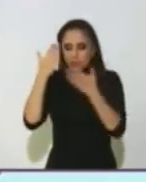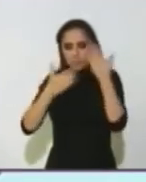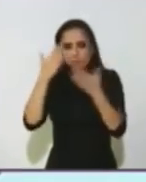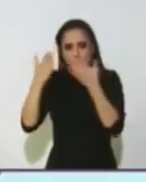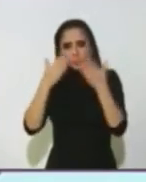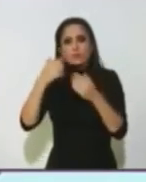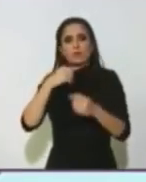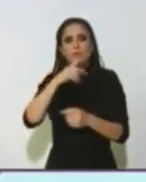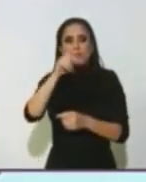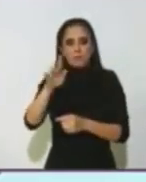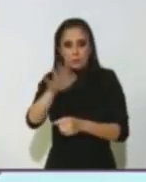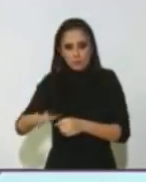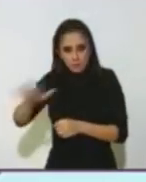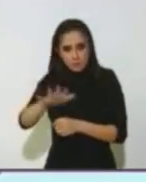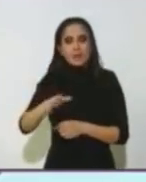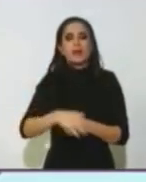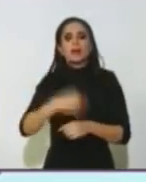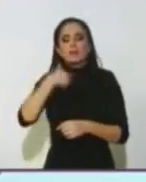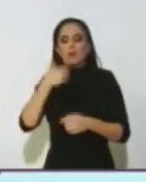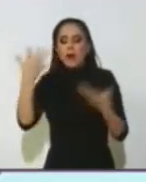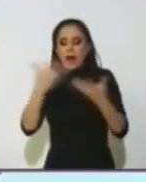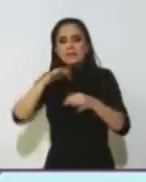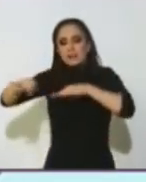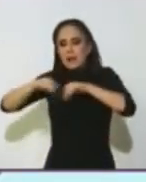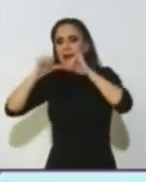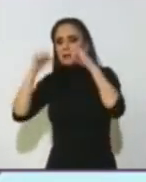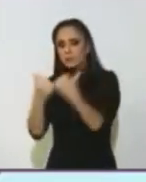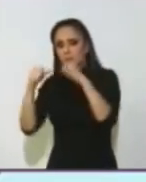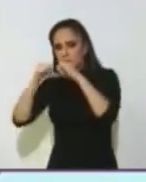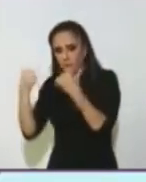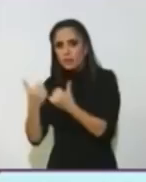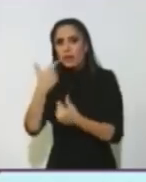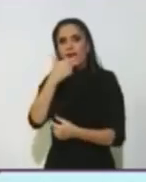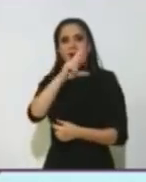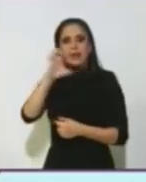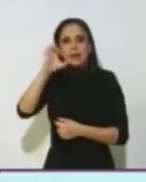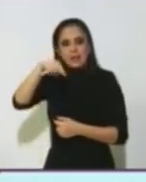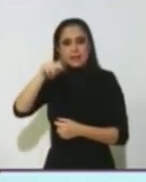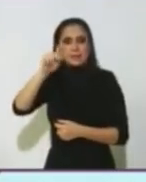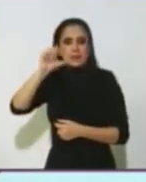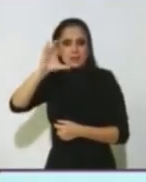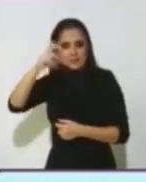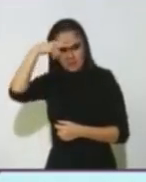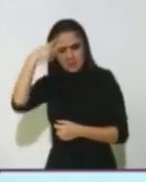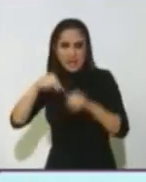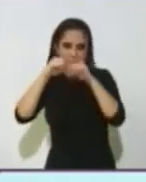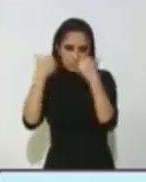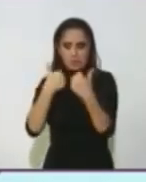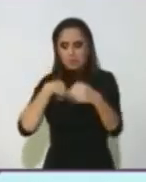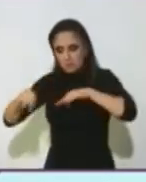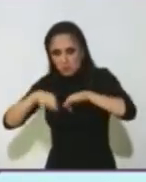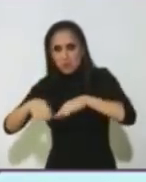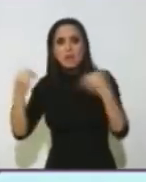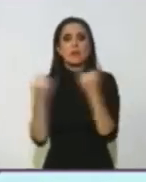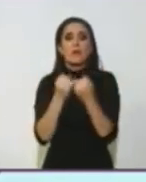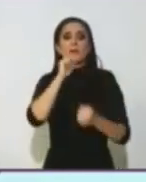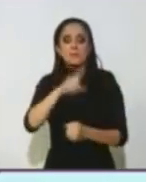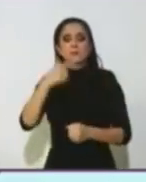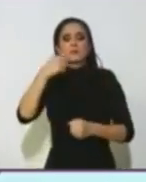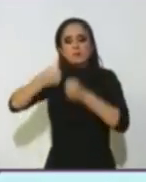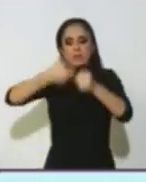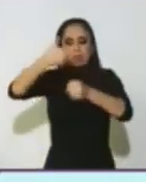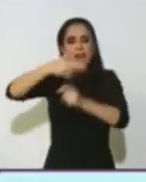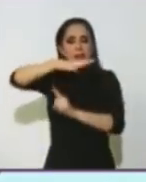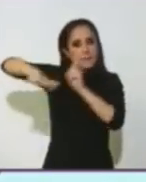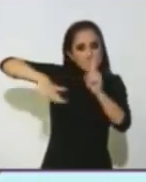distintas organizaciones no gubernamentales una de ellas greenpeace méxico pero también he sido servidora pública para la secretaría de medioambiente